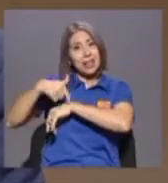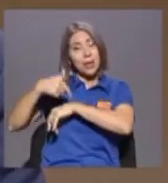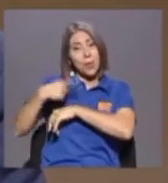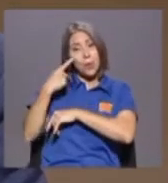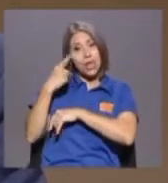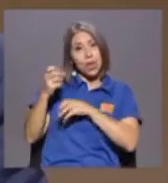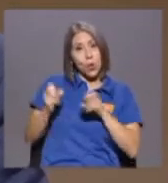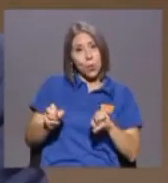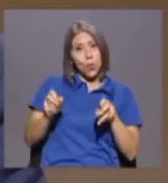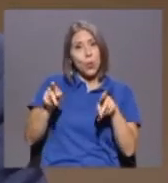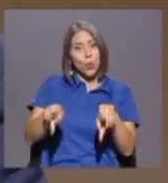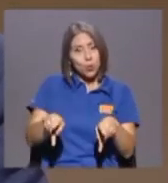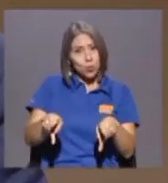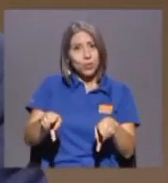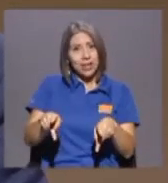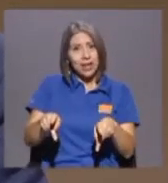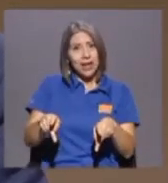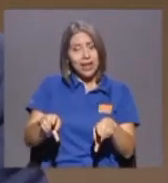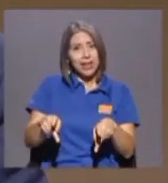surgimiento de una